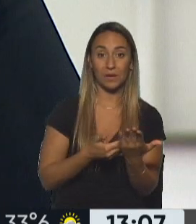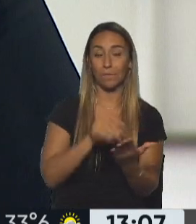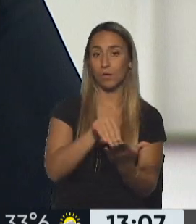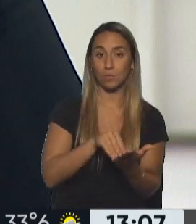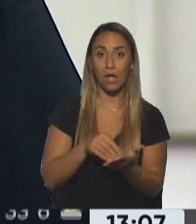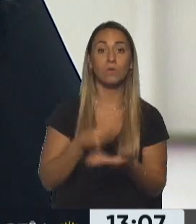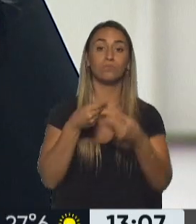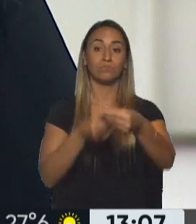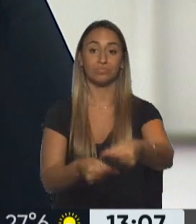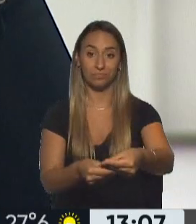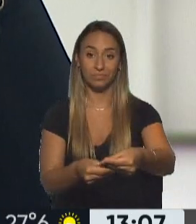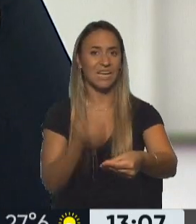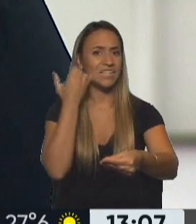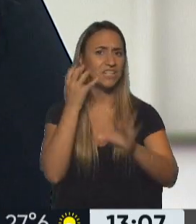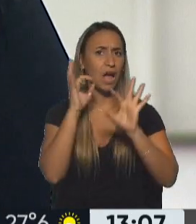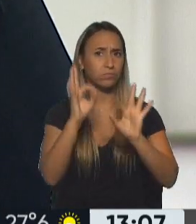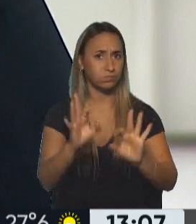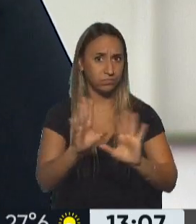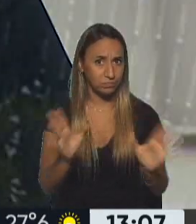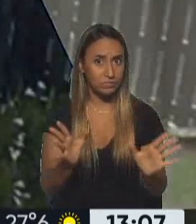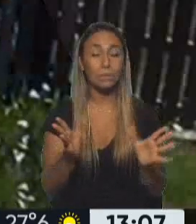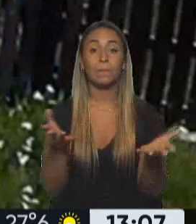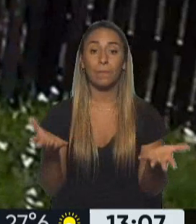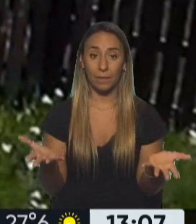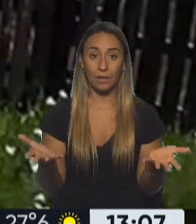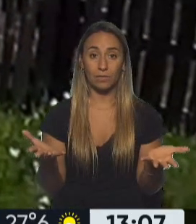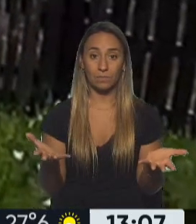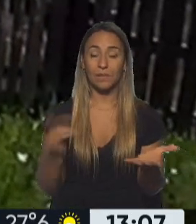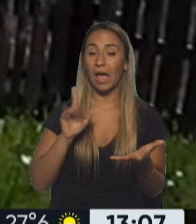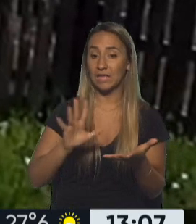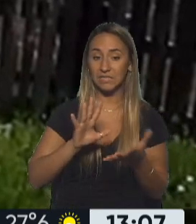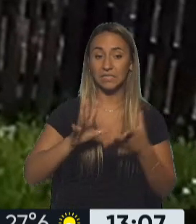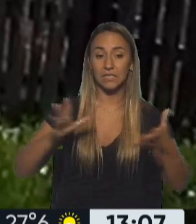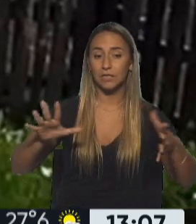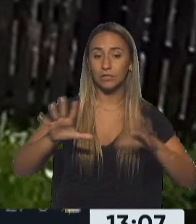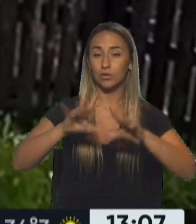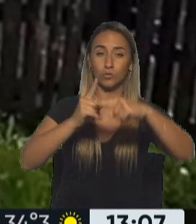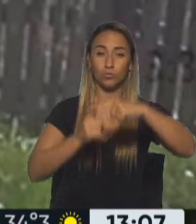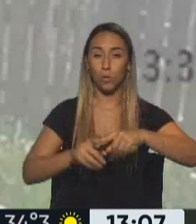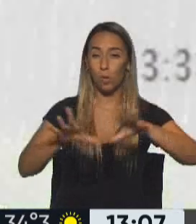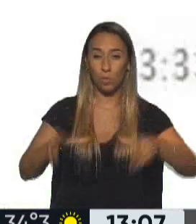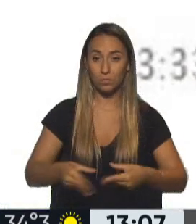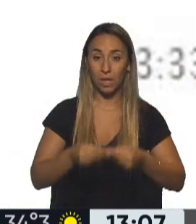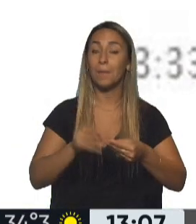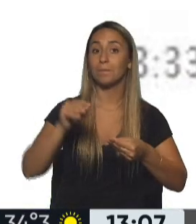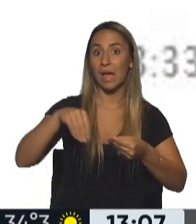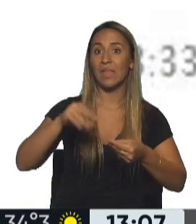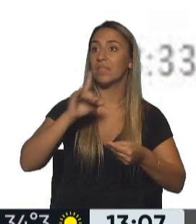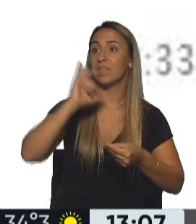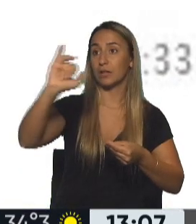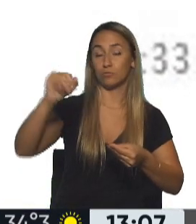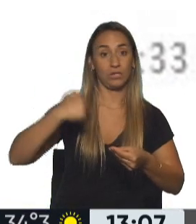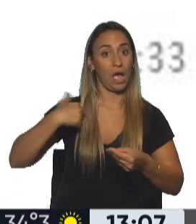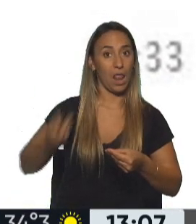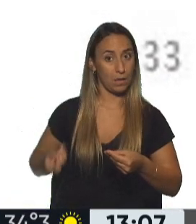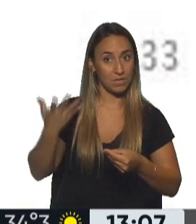ya estaría presentado Y como te decía Silvia Se acumularía la denuncia que yo hice hoy a la mañana con las